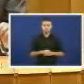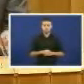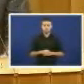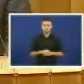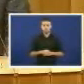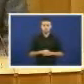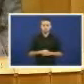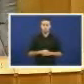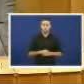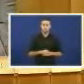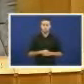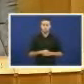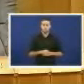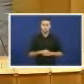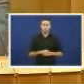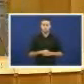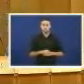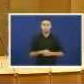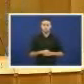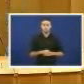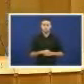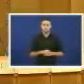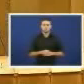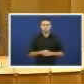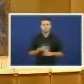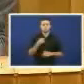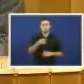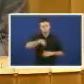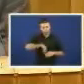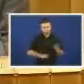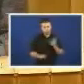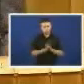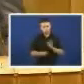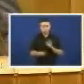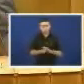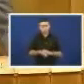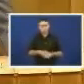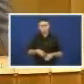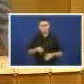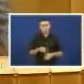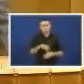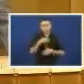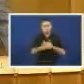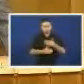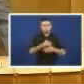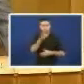ímos ímos ímos ímos consentidiño polo bo camillo